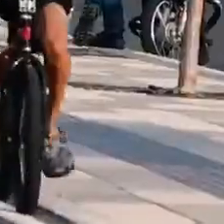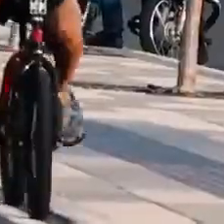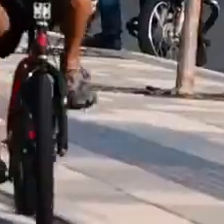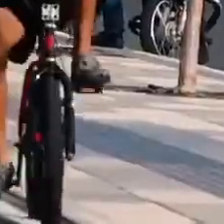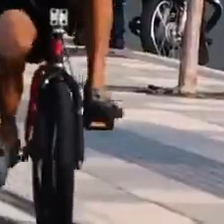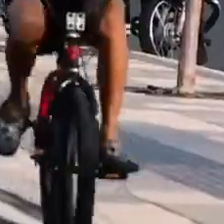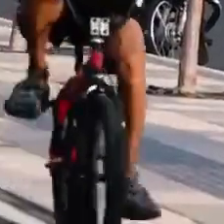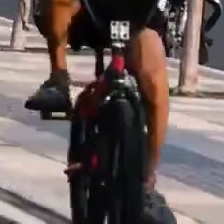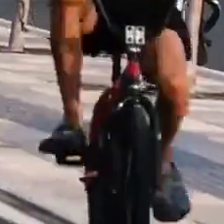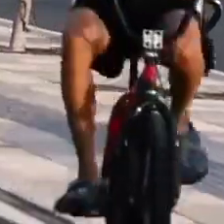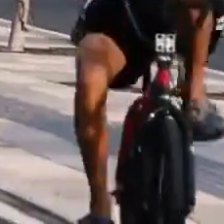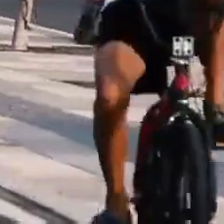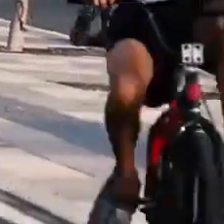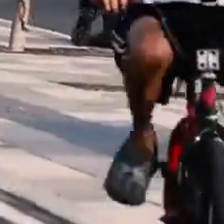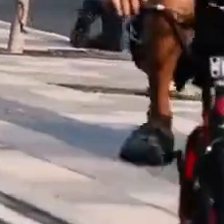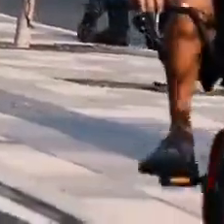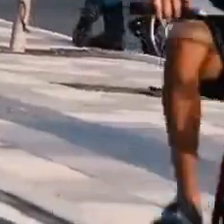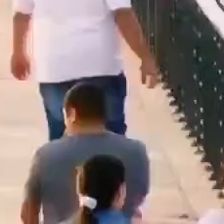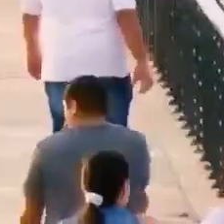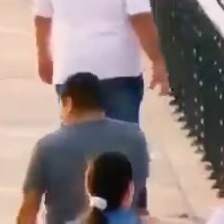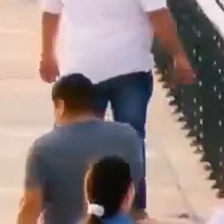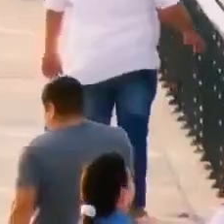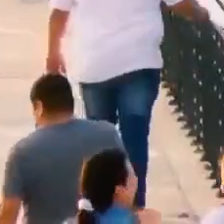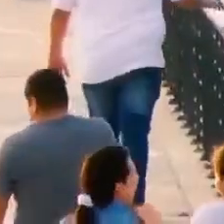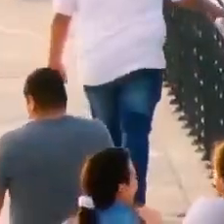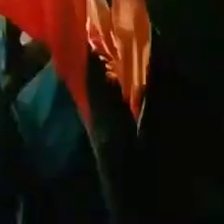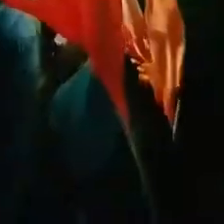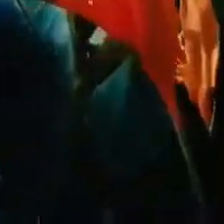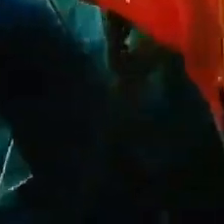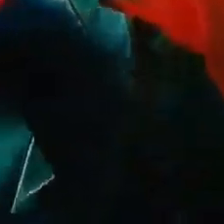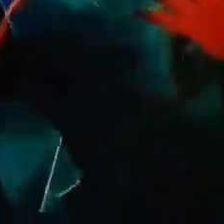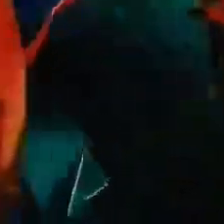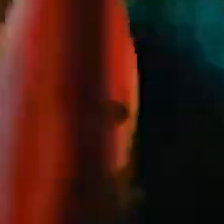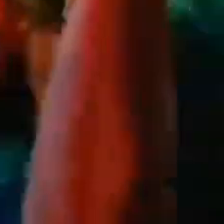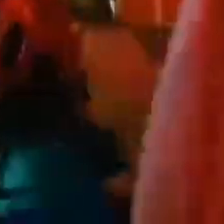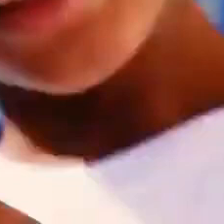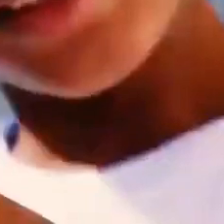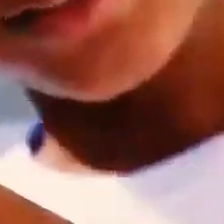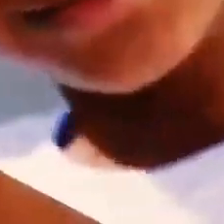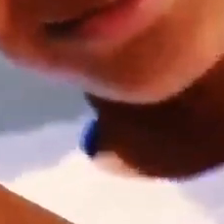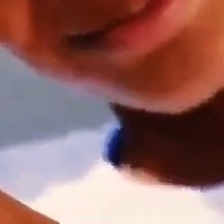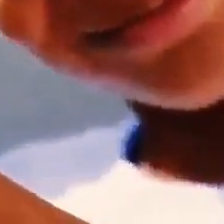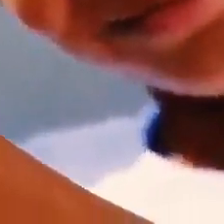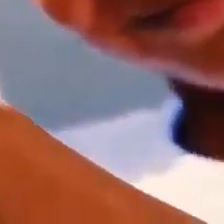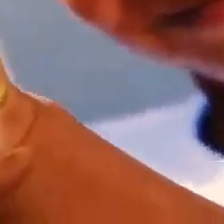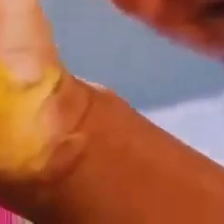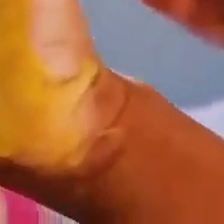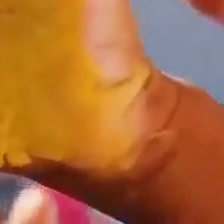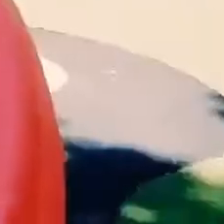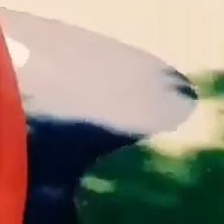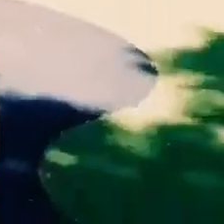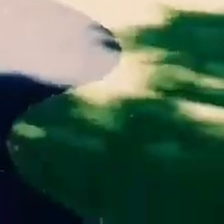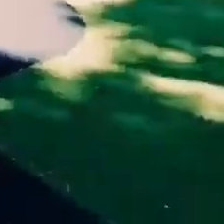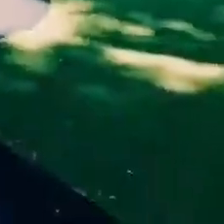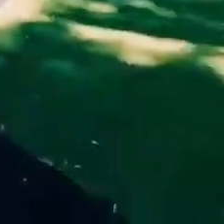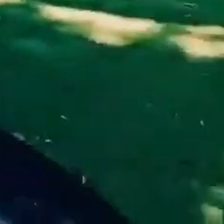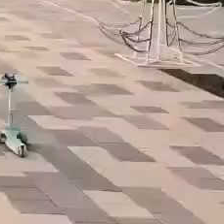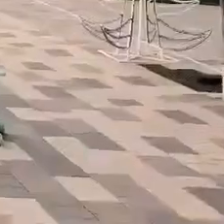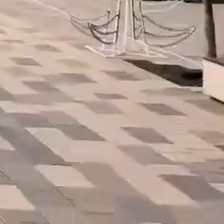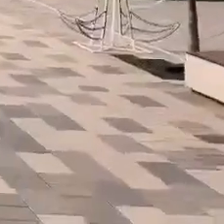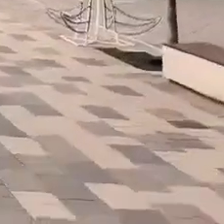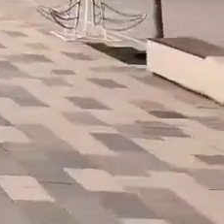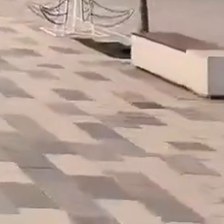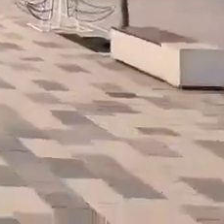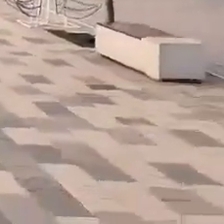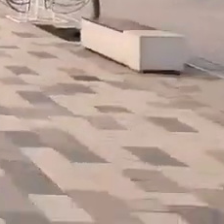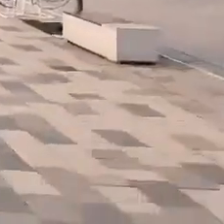trabajando colectivamente por mejorar la calidad de vida, la equidad, la inclusión y las oportunidades por igual para todos,